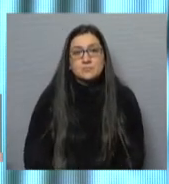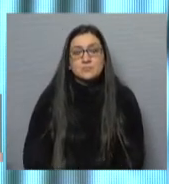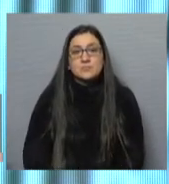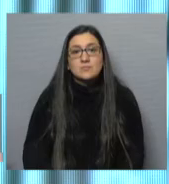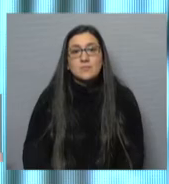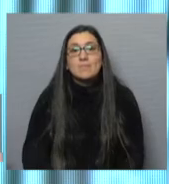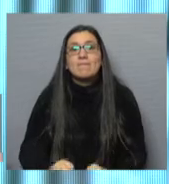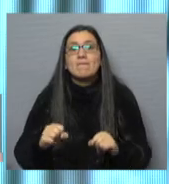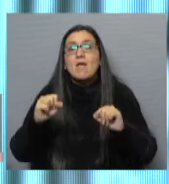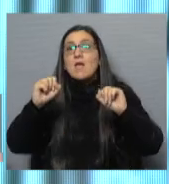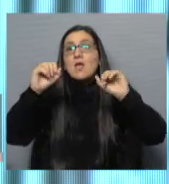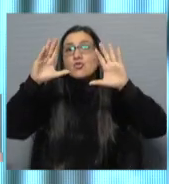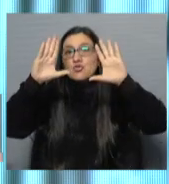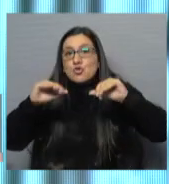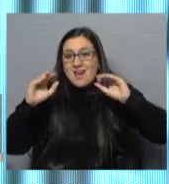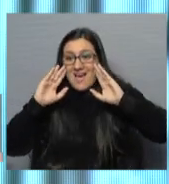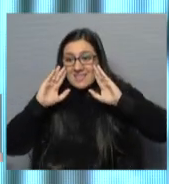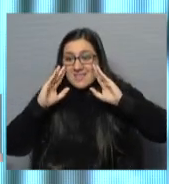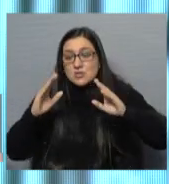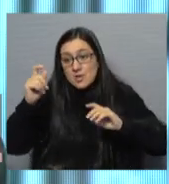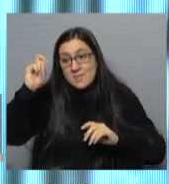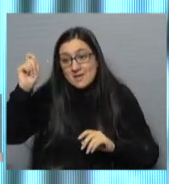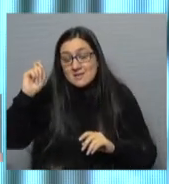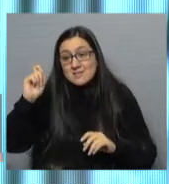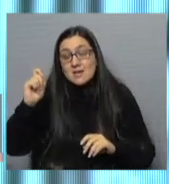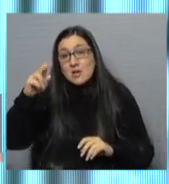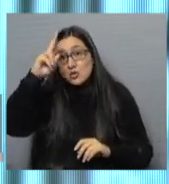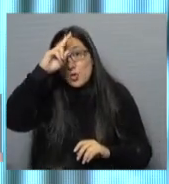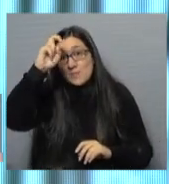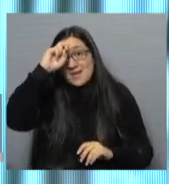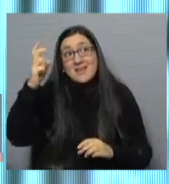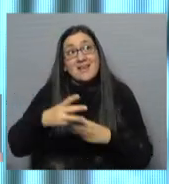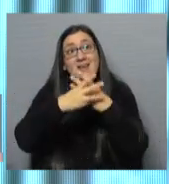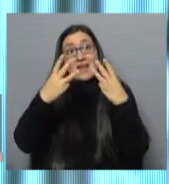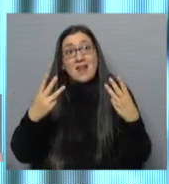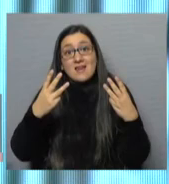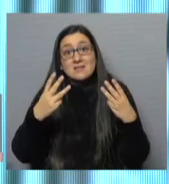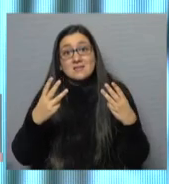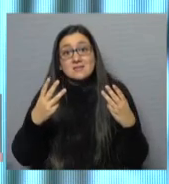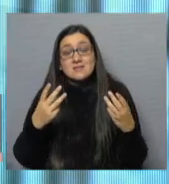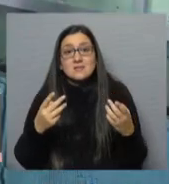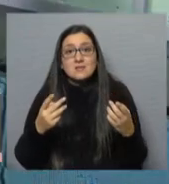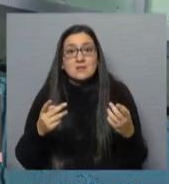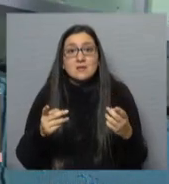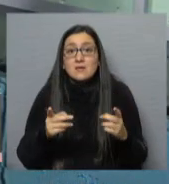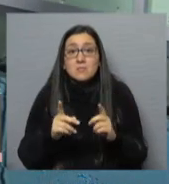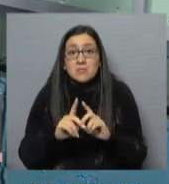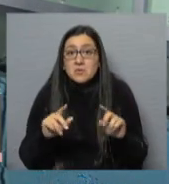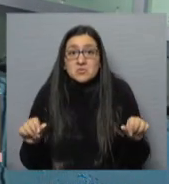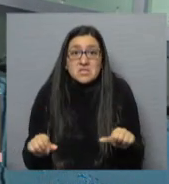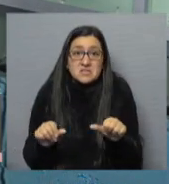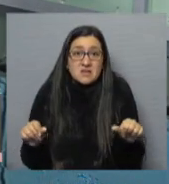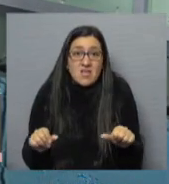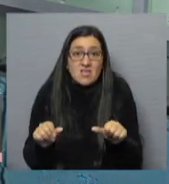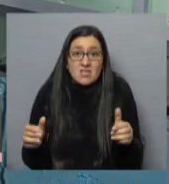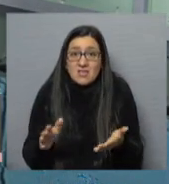todo lo que es la atención de internación y de emergencia en los hospitales generales y sin embargo no se toman acciones